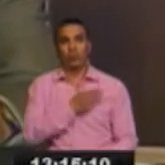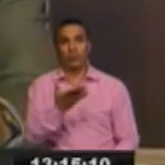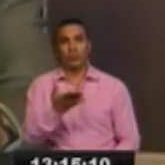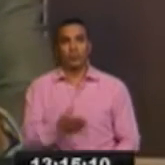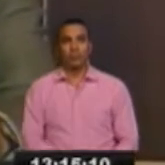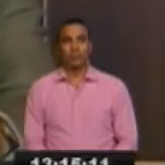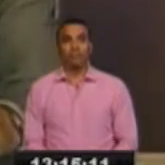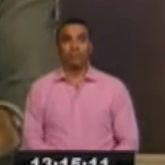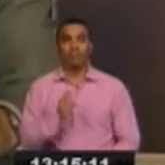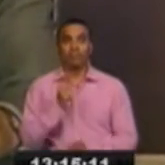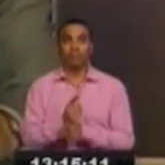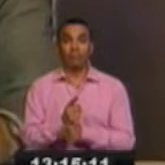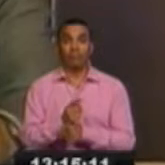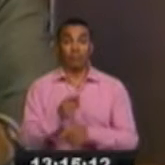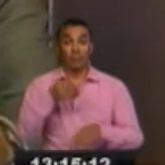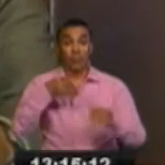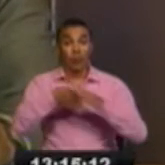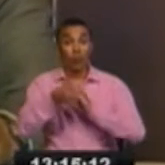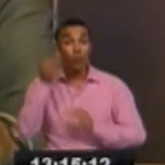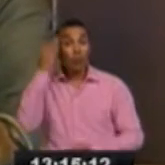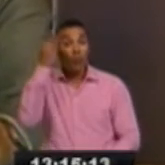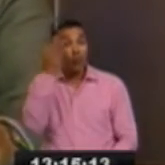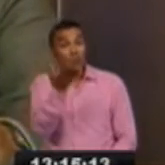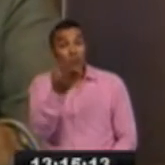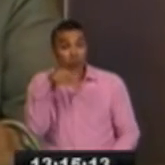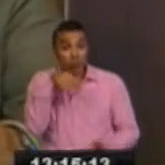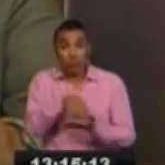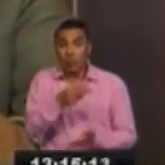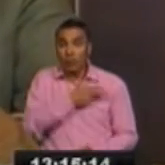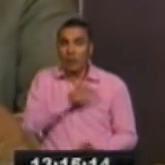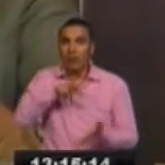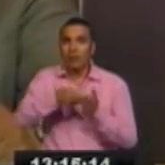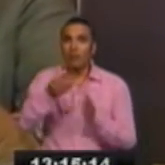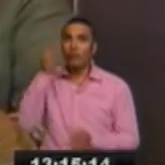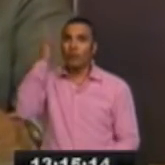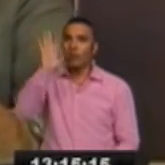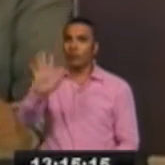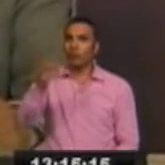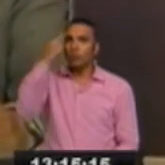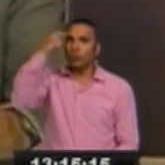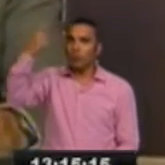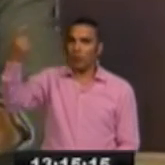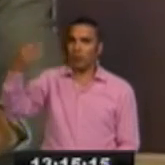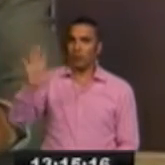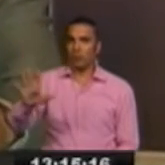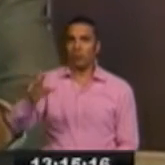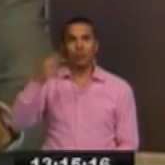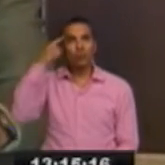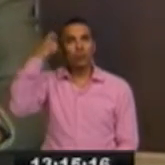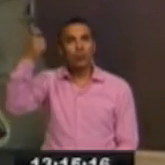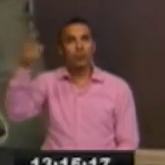no a las aulas, sino el acceso al futuro, a sus esperanzas, a sus sueños, a sus ilusiones.